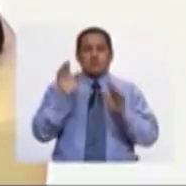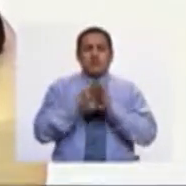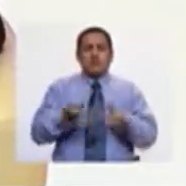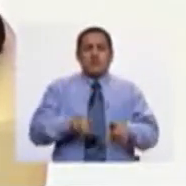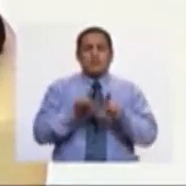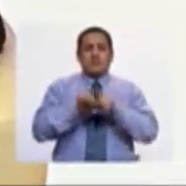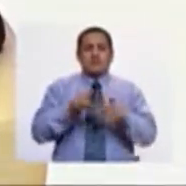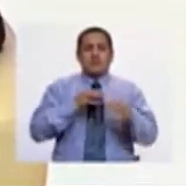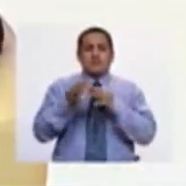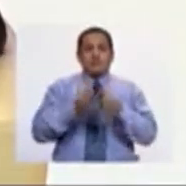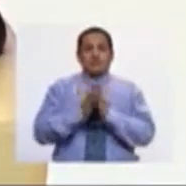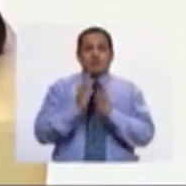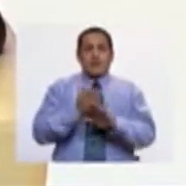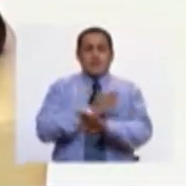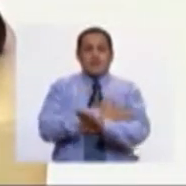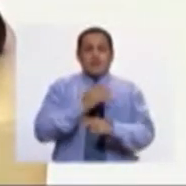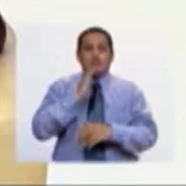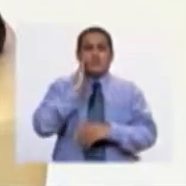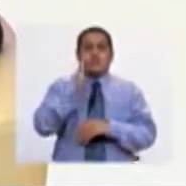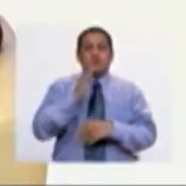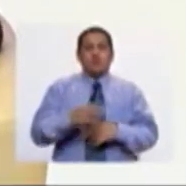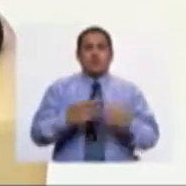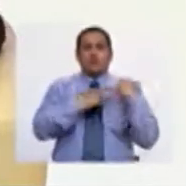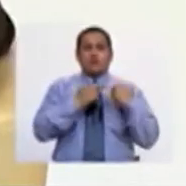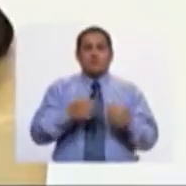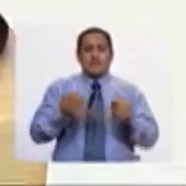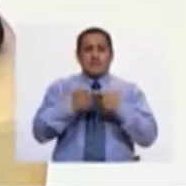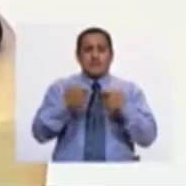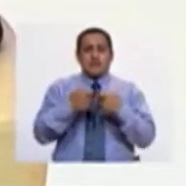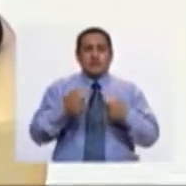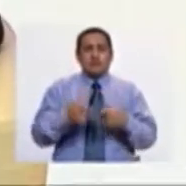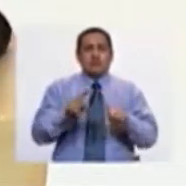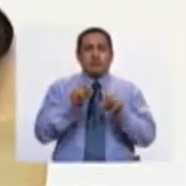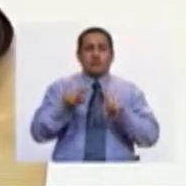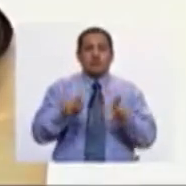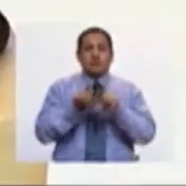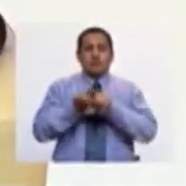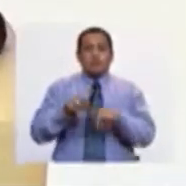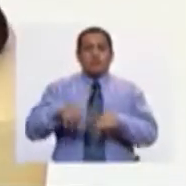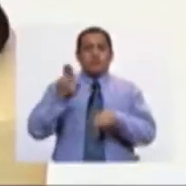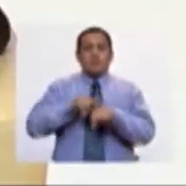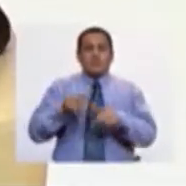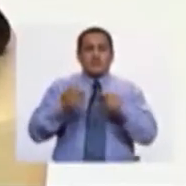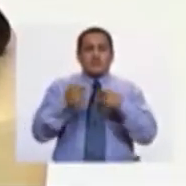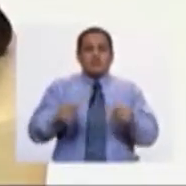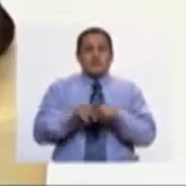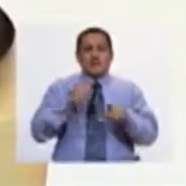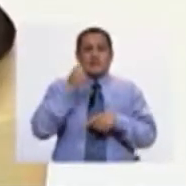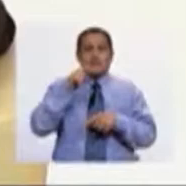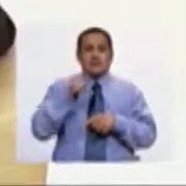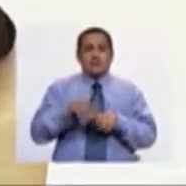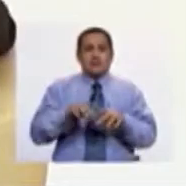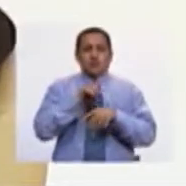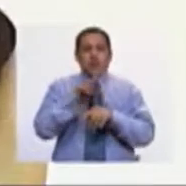regla, sino más bien se ha convocado a llamamientos obligatorios sin ninguna motivación, sin ninguna justificación, sin explicar por qué se